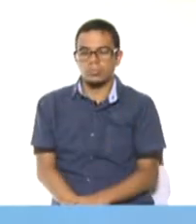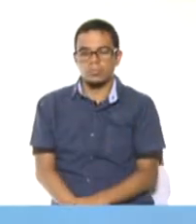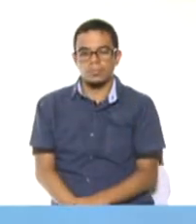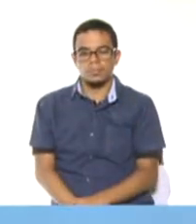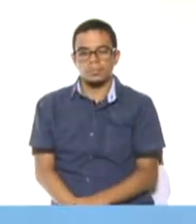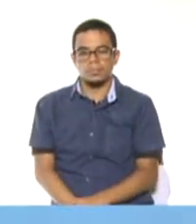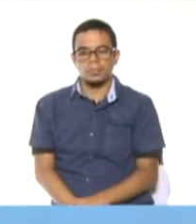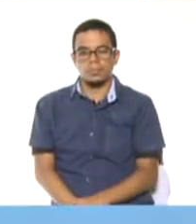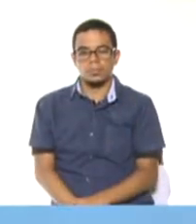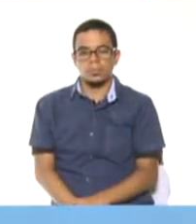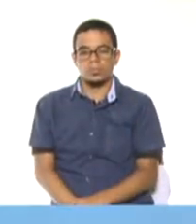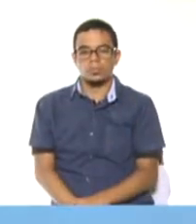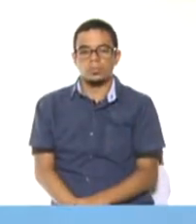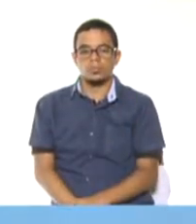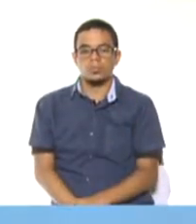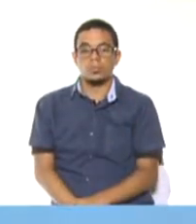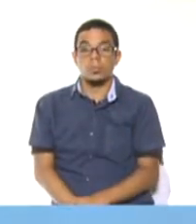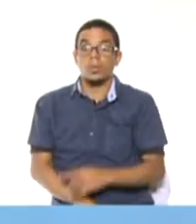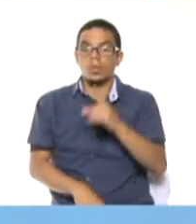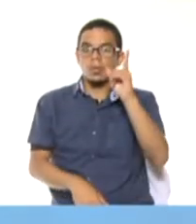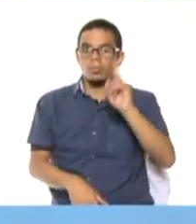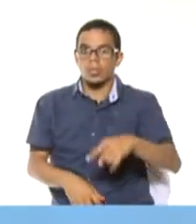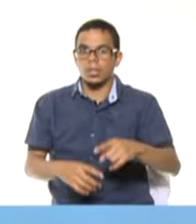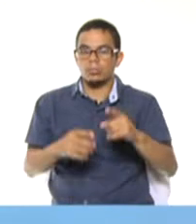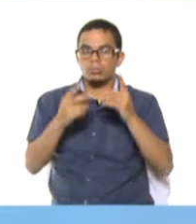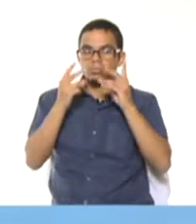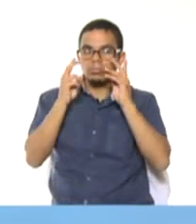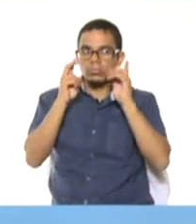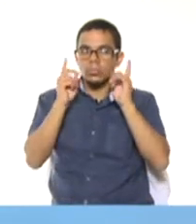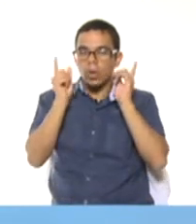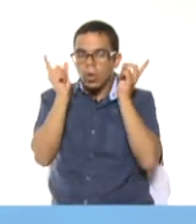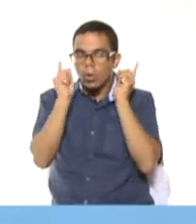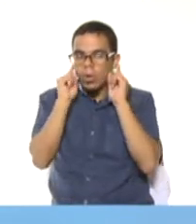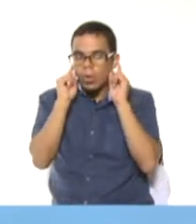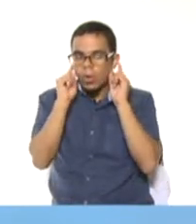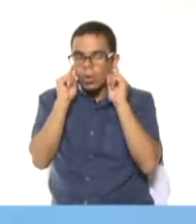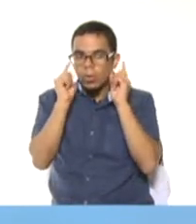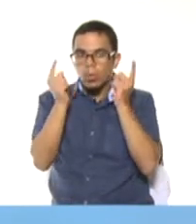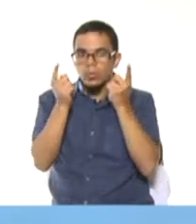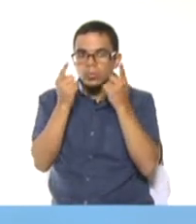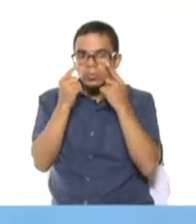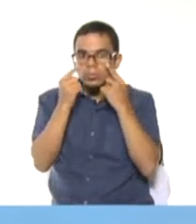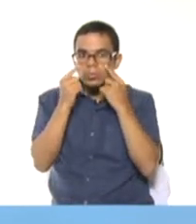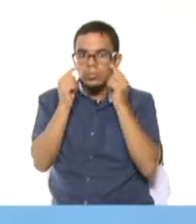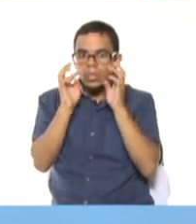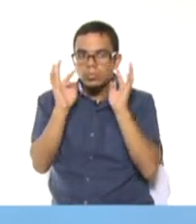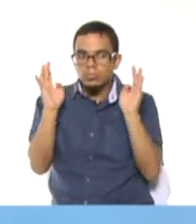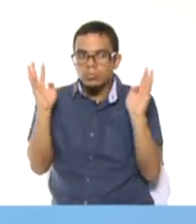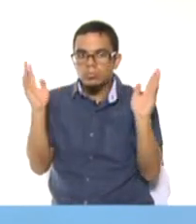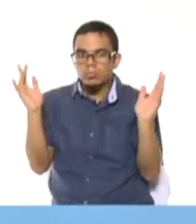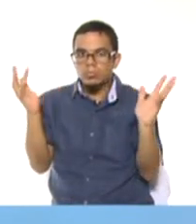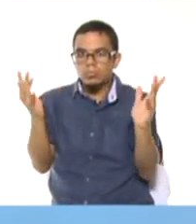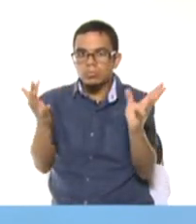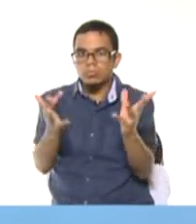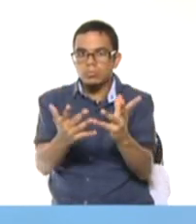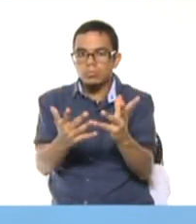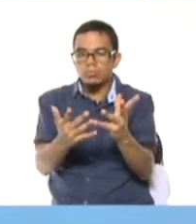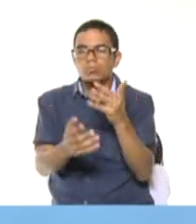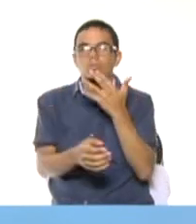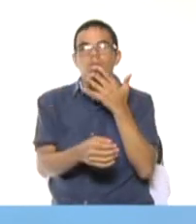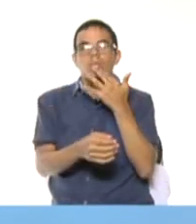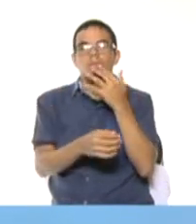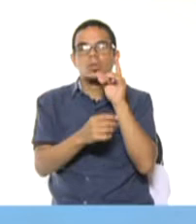vamos a invitarlo a que explore también los sonidos que encontramos alrededor de nuestro ambiente. Puede ser las